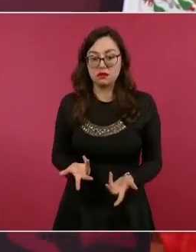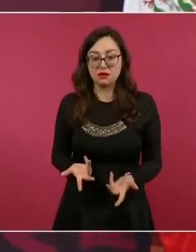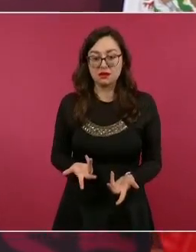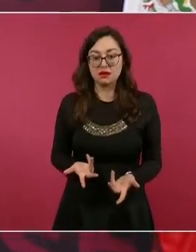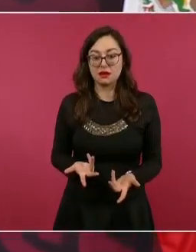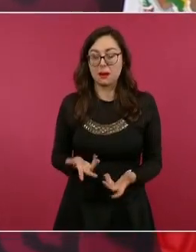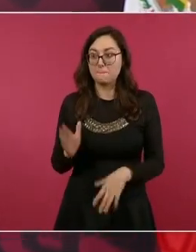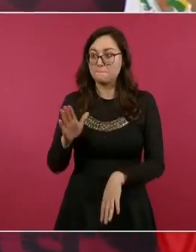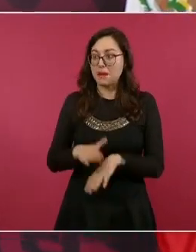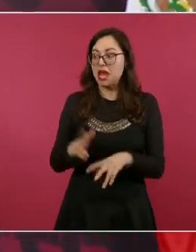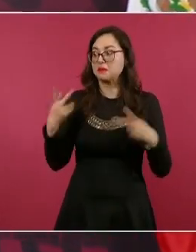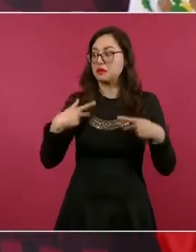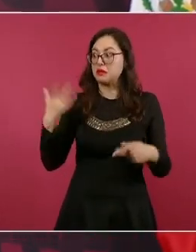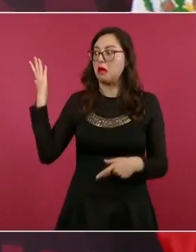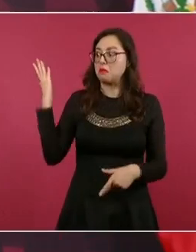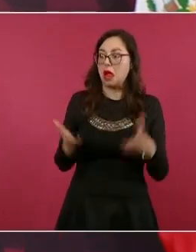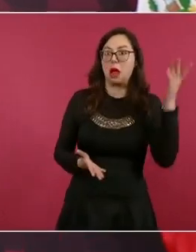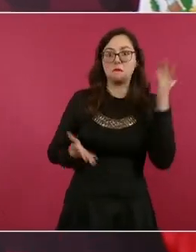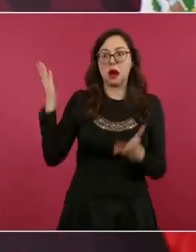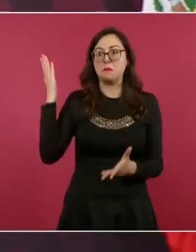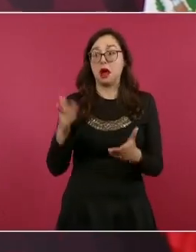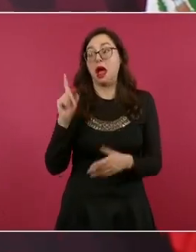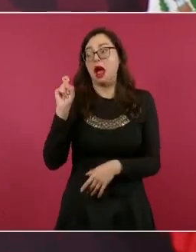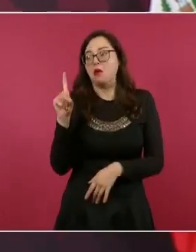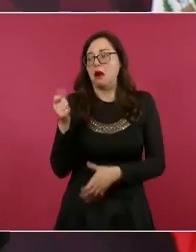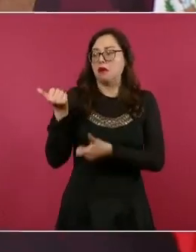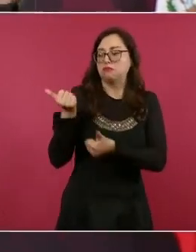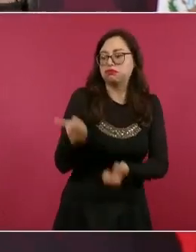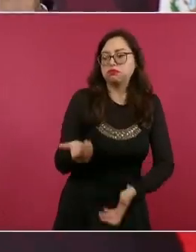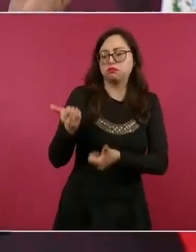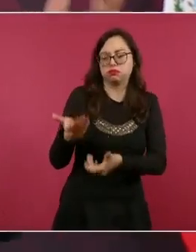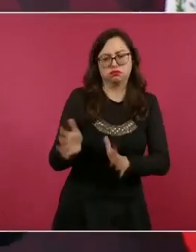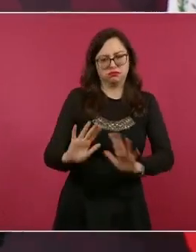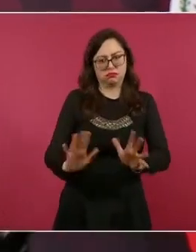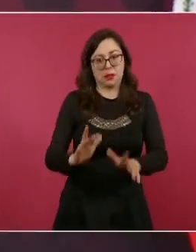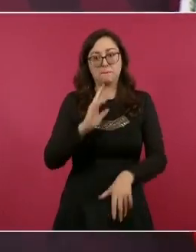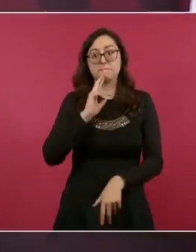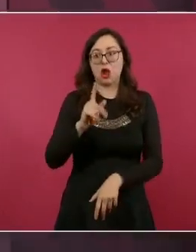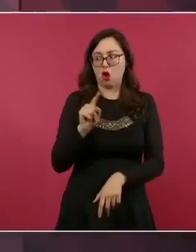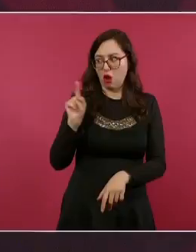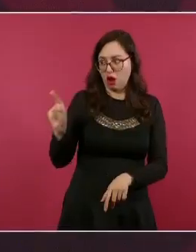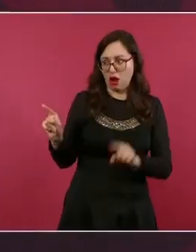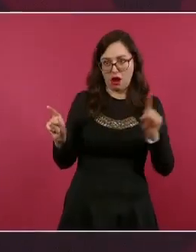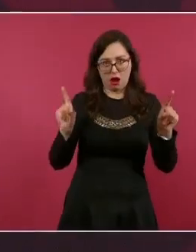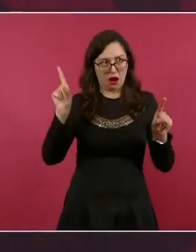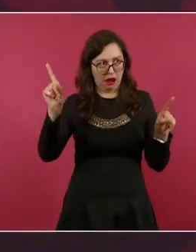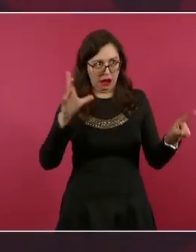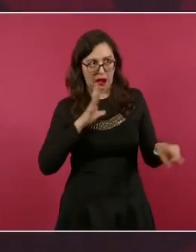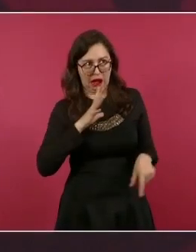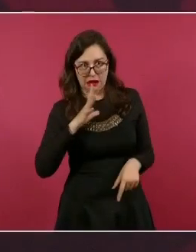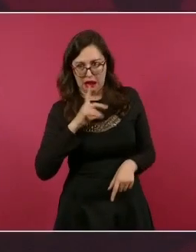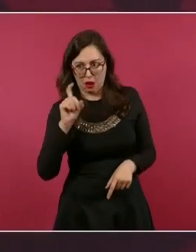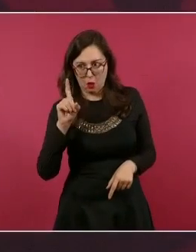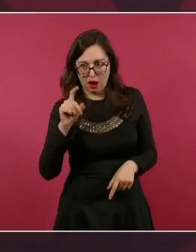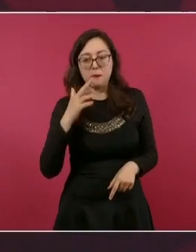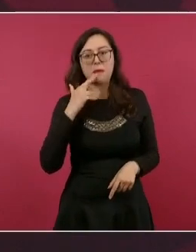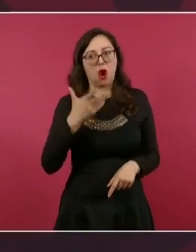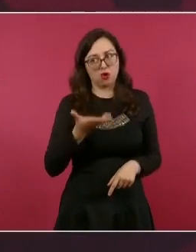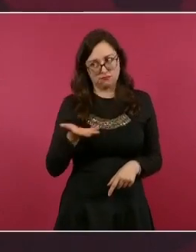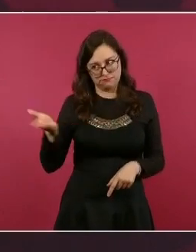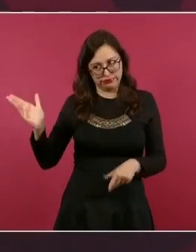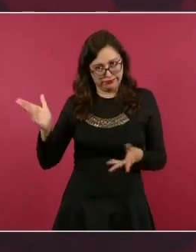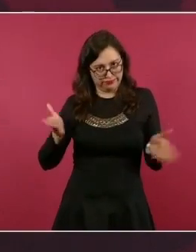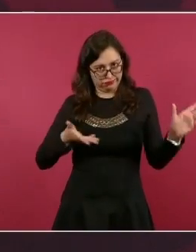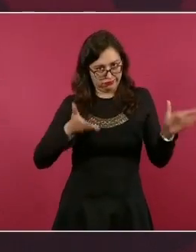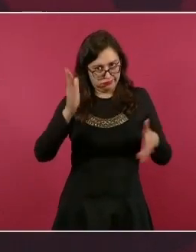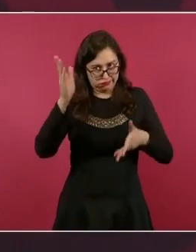¿Por qué la centralización? Y se puede, bueno, tan se puede que dejamos el ejemplo que si